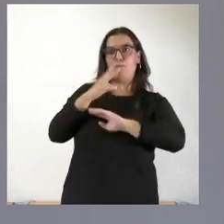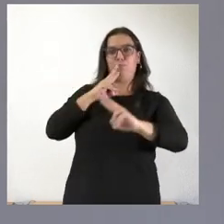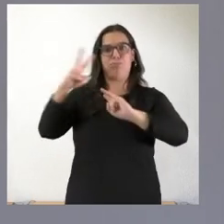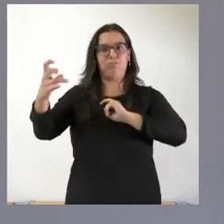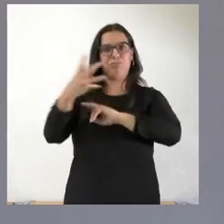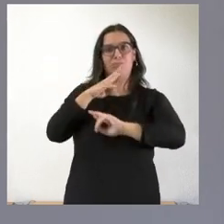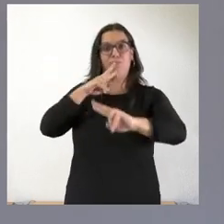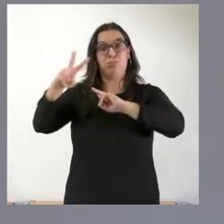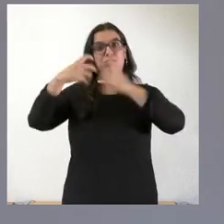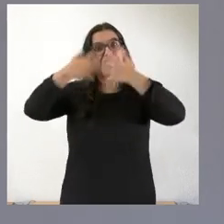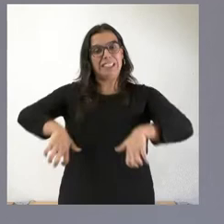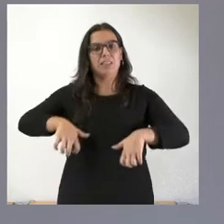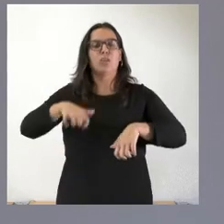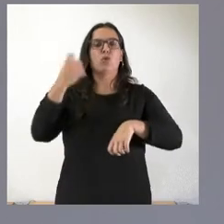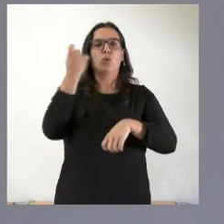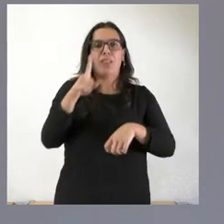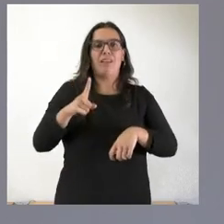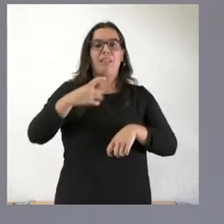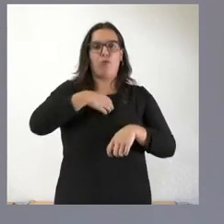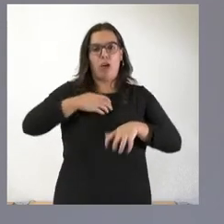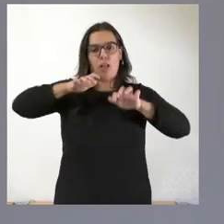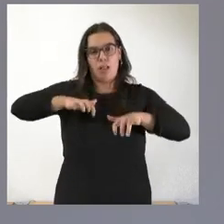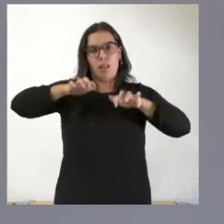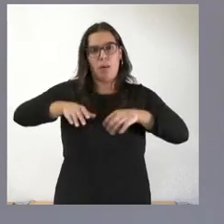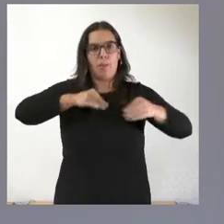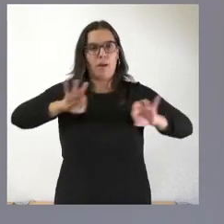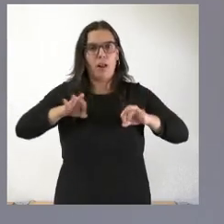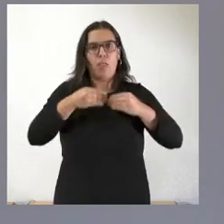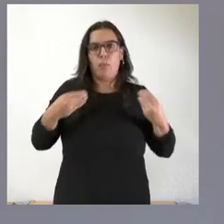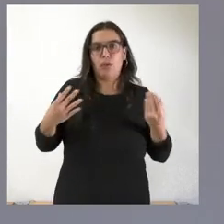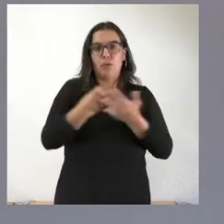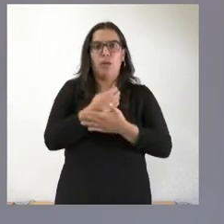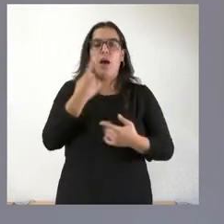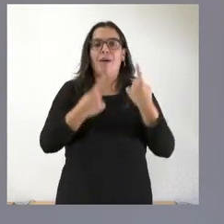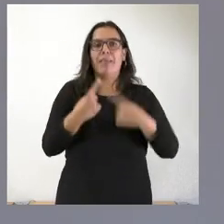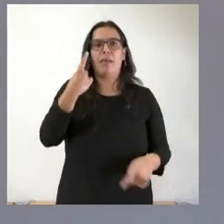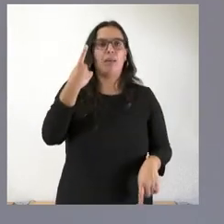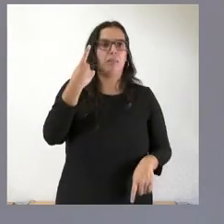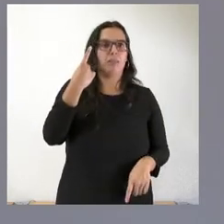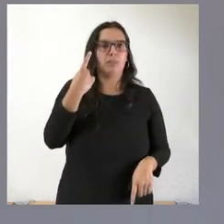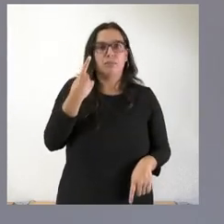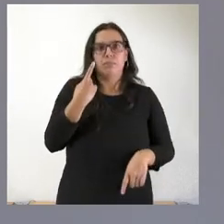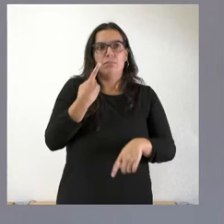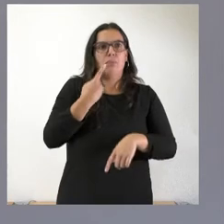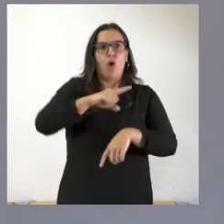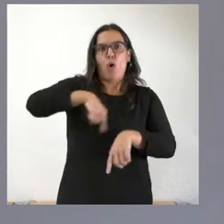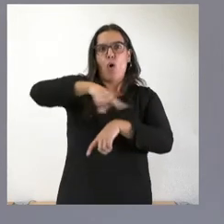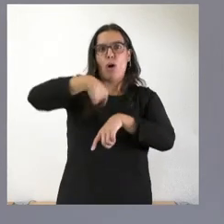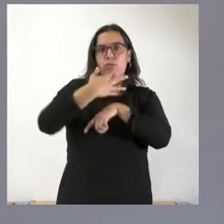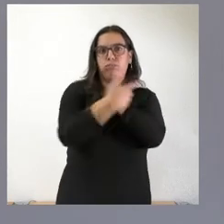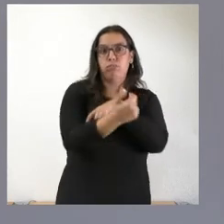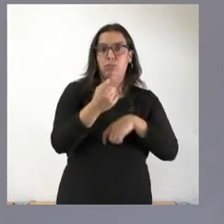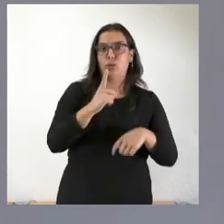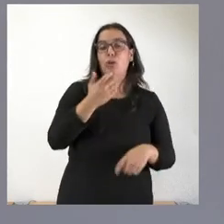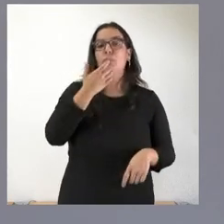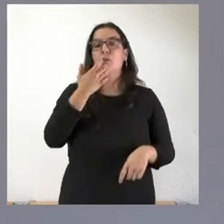y contratistas sin necesidad de que el funcionario público vaya preparando esos documentos, que a veces lleva 3 y 4 horas de trabajo. La incorporación, por ejemplo, al expediente